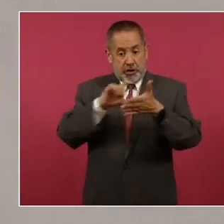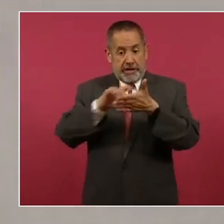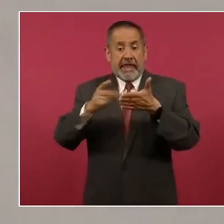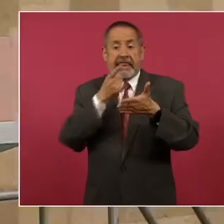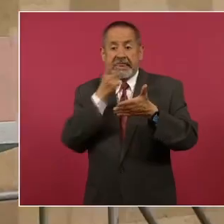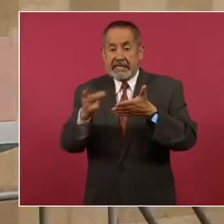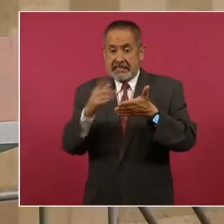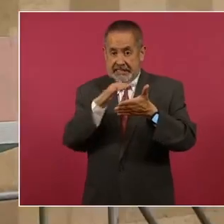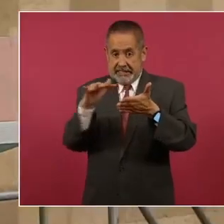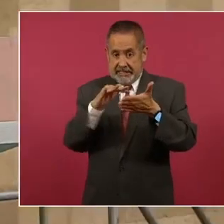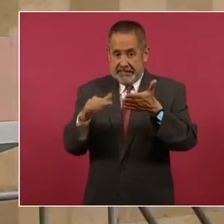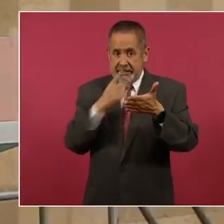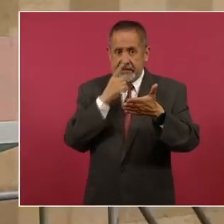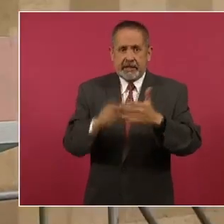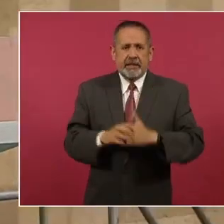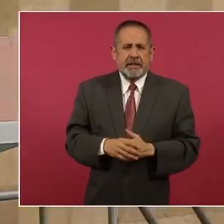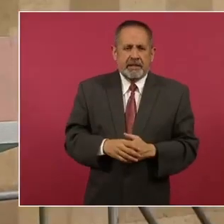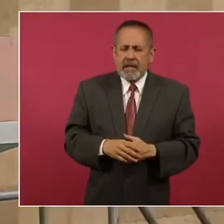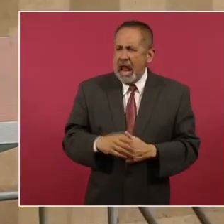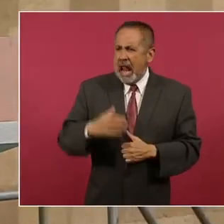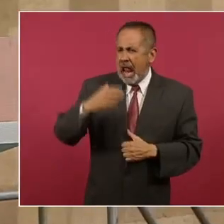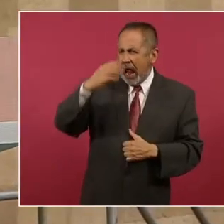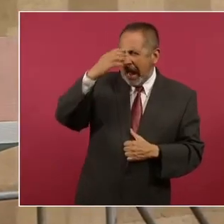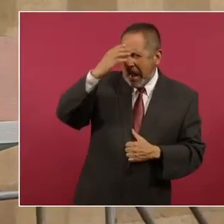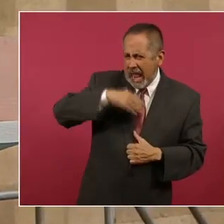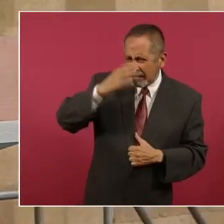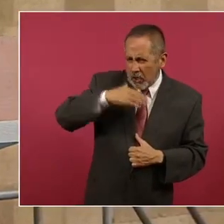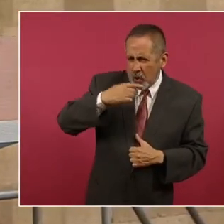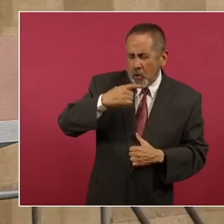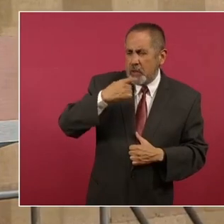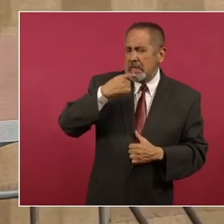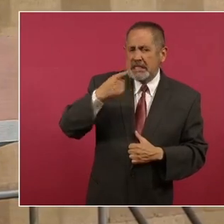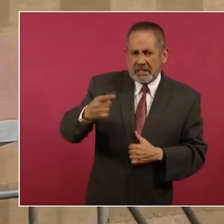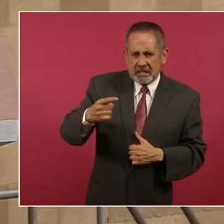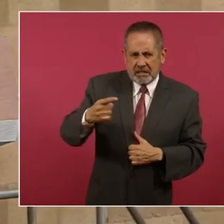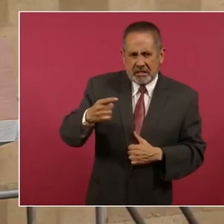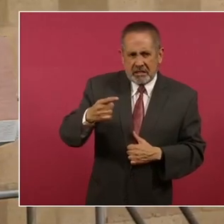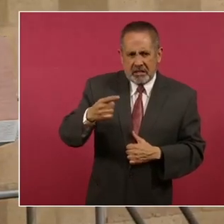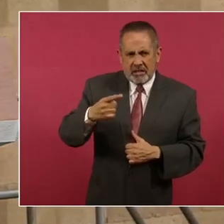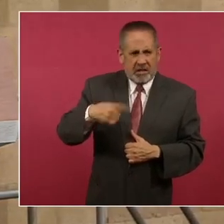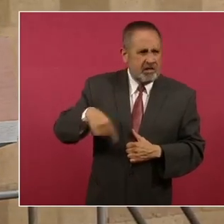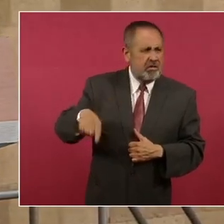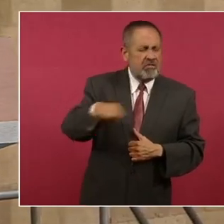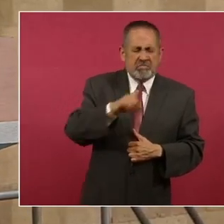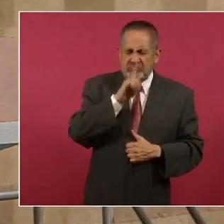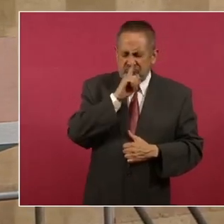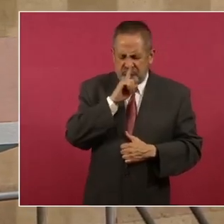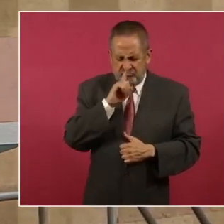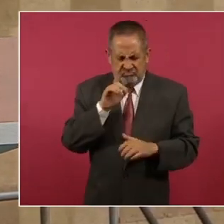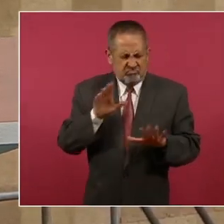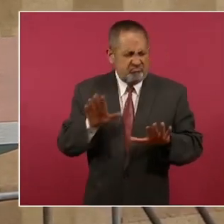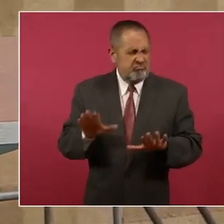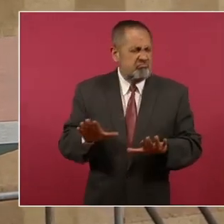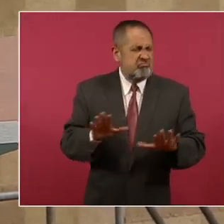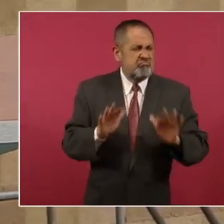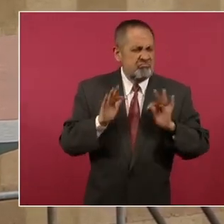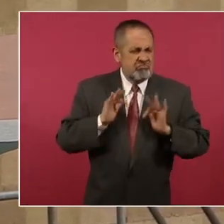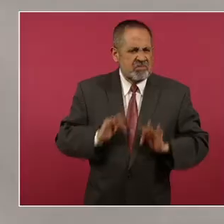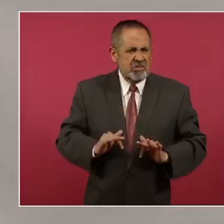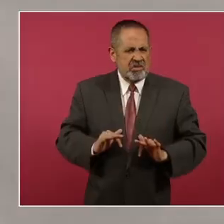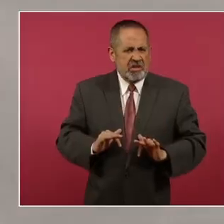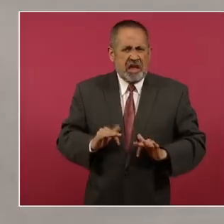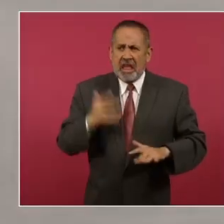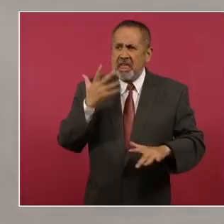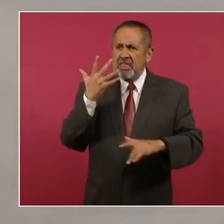así: Lázaro Cárdenas dice, sereno y despreocupado, al transcurso de